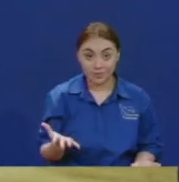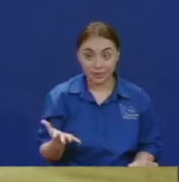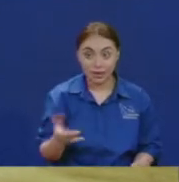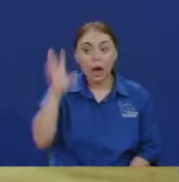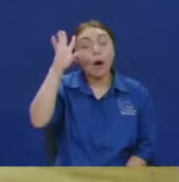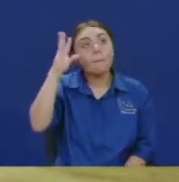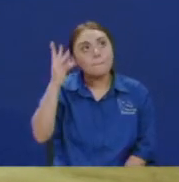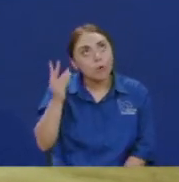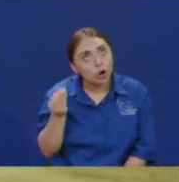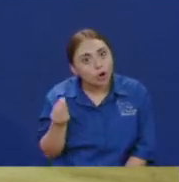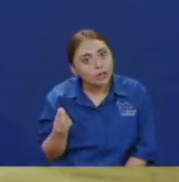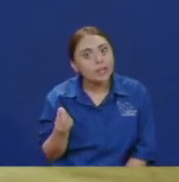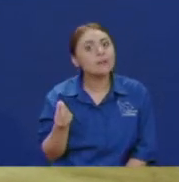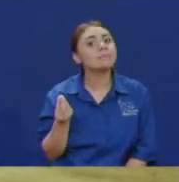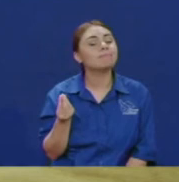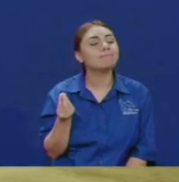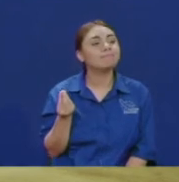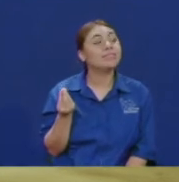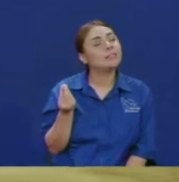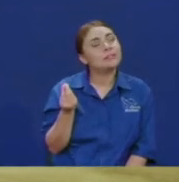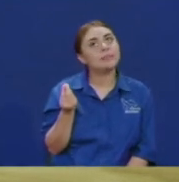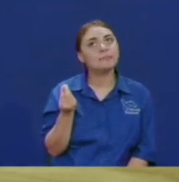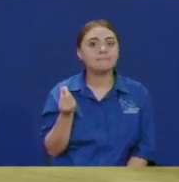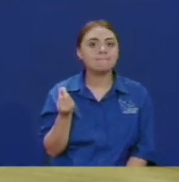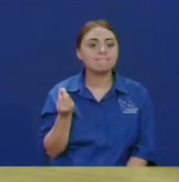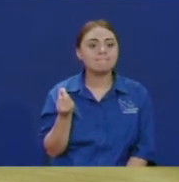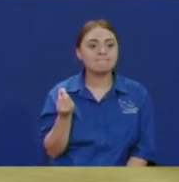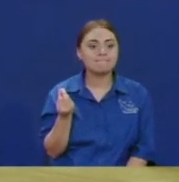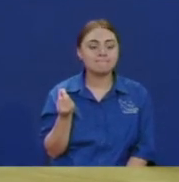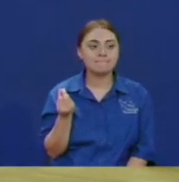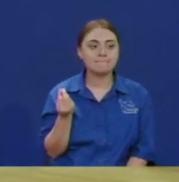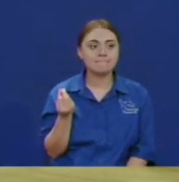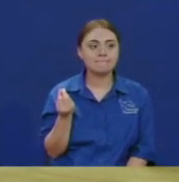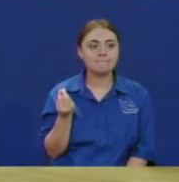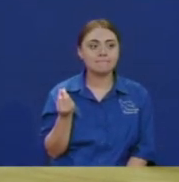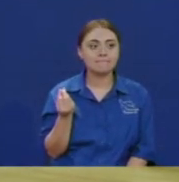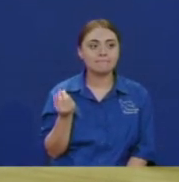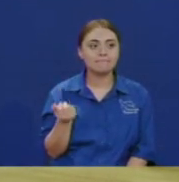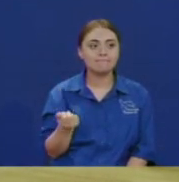Porque de lo contrario, hermano, como me dijo un hermano,